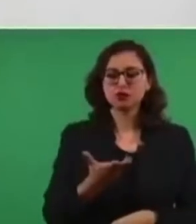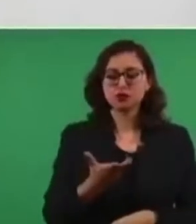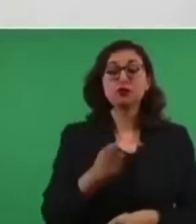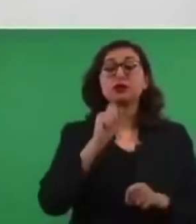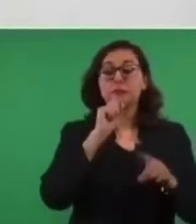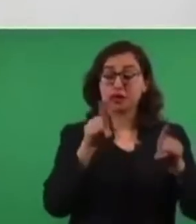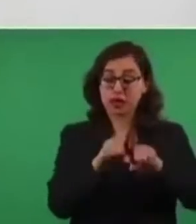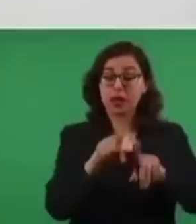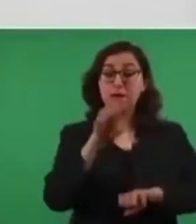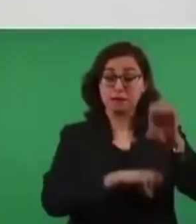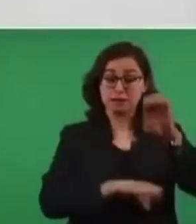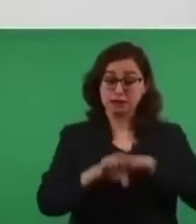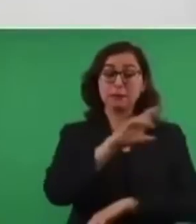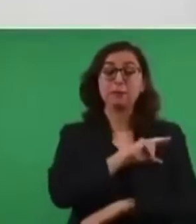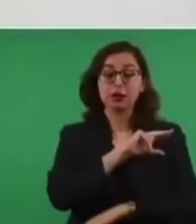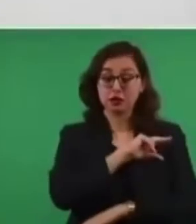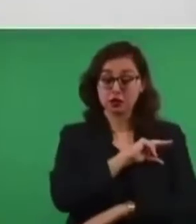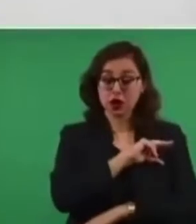empresas